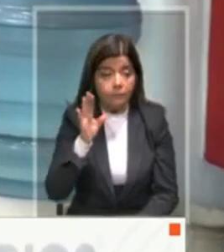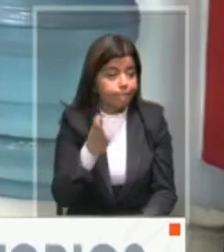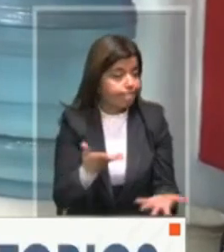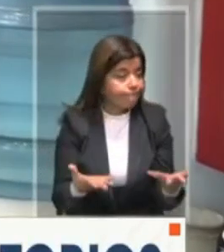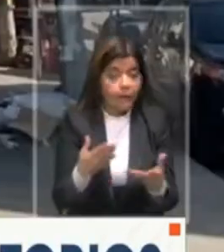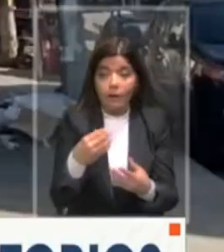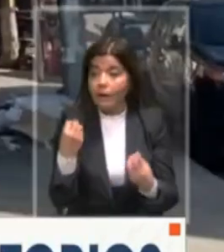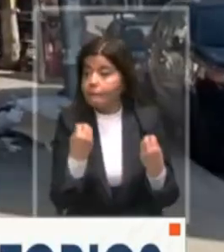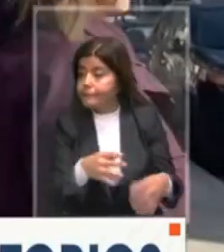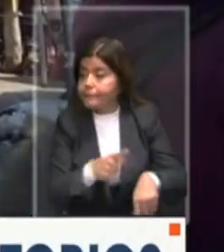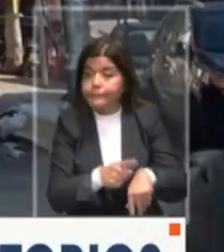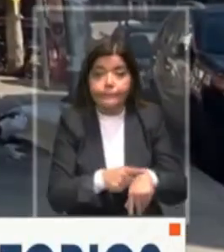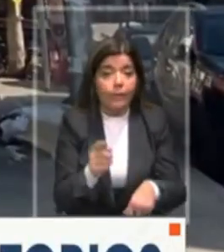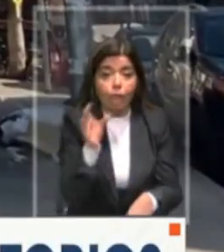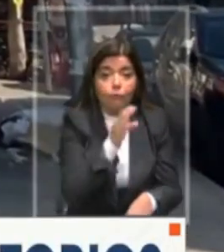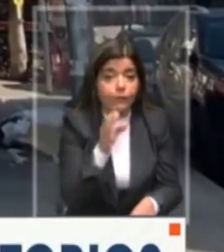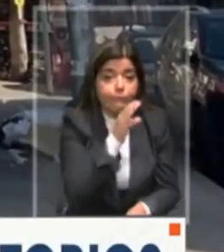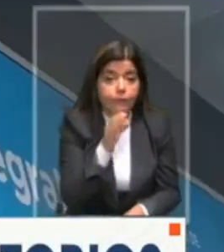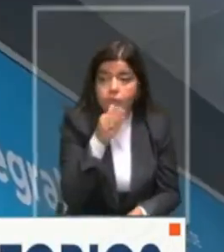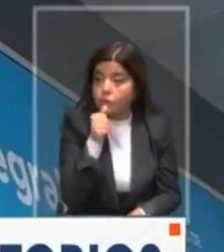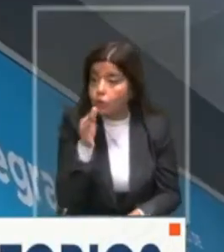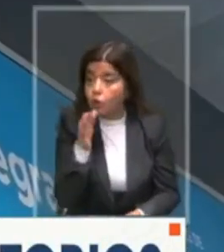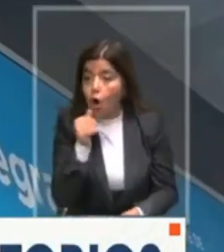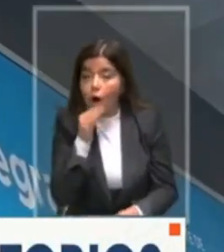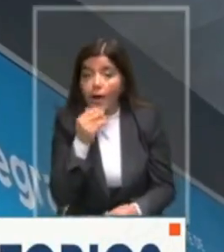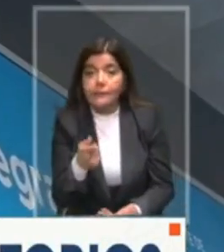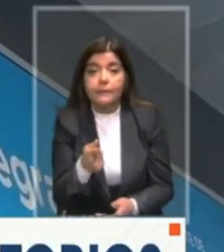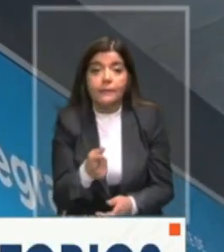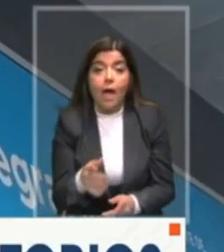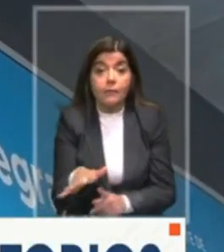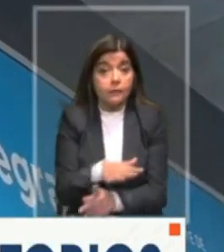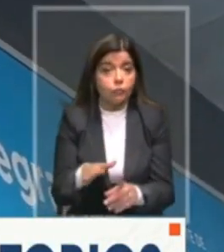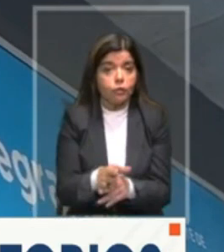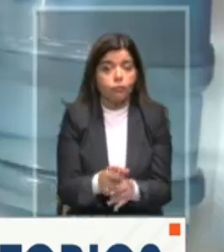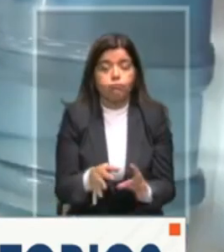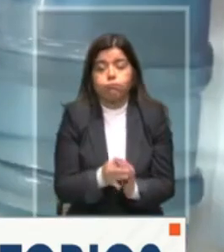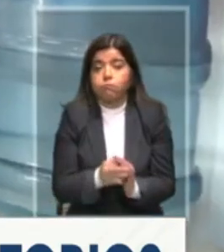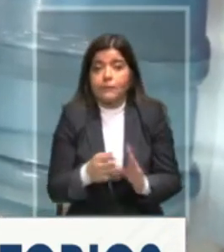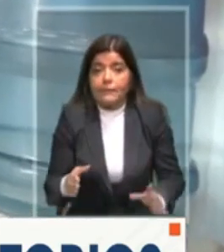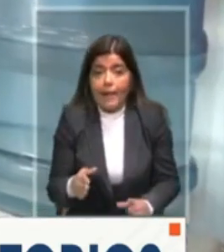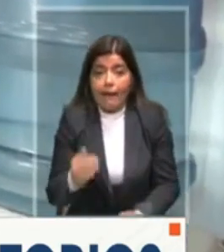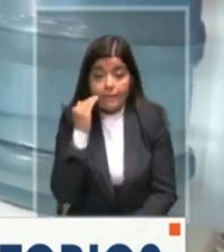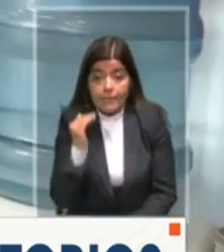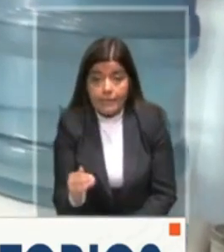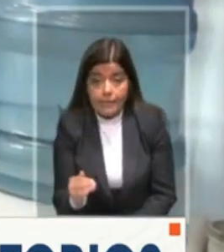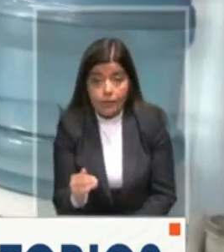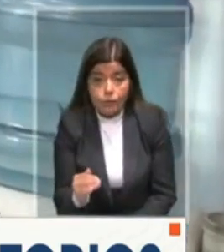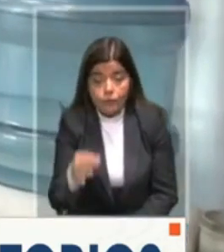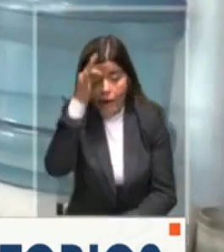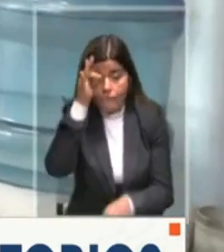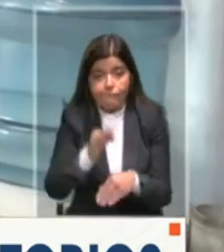cierto?, buscando el producto, está agravando la enfermedad de su hijo. No tenemos